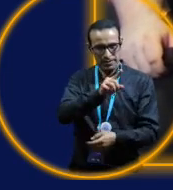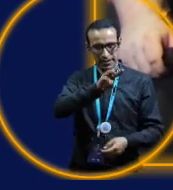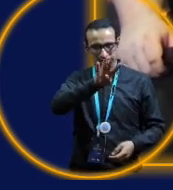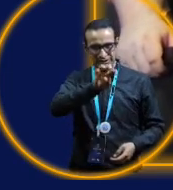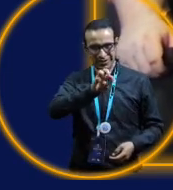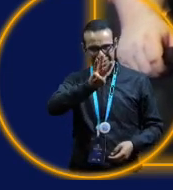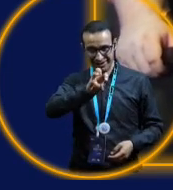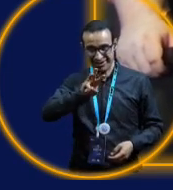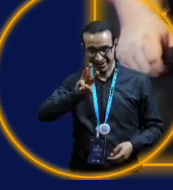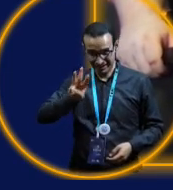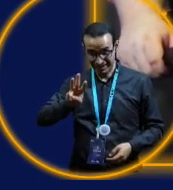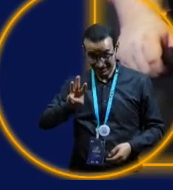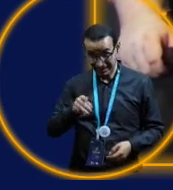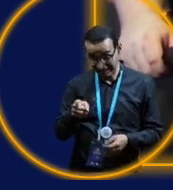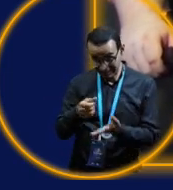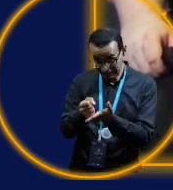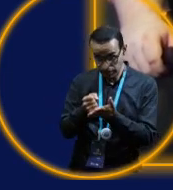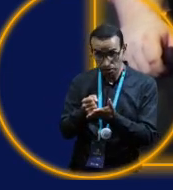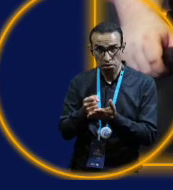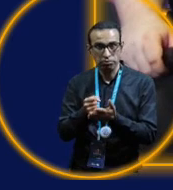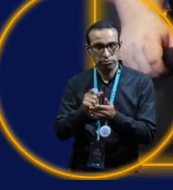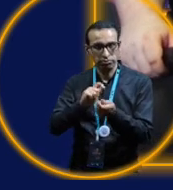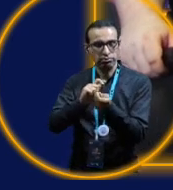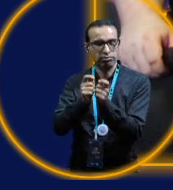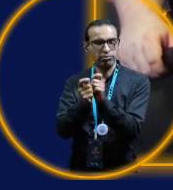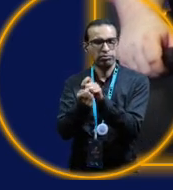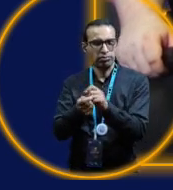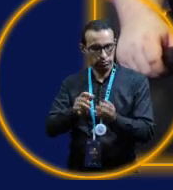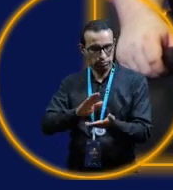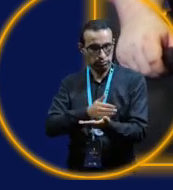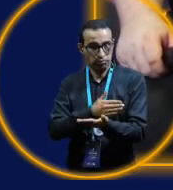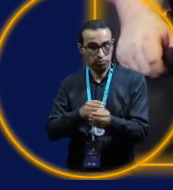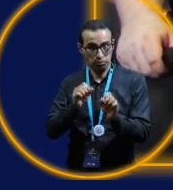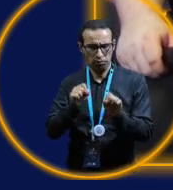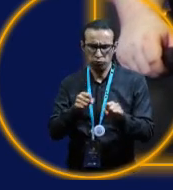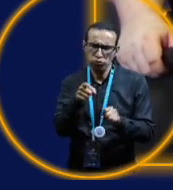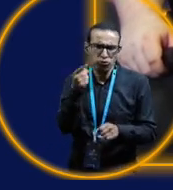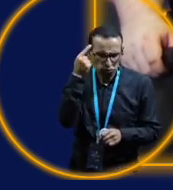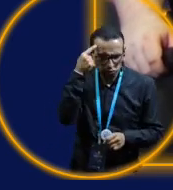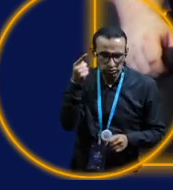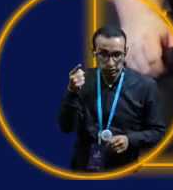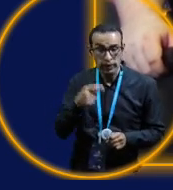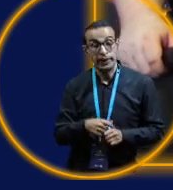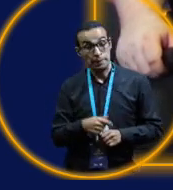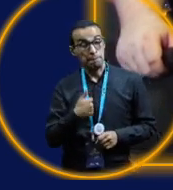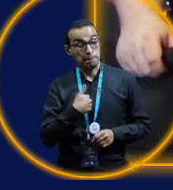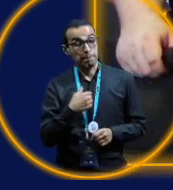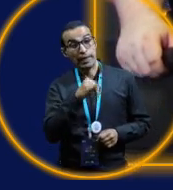música Esto es algo fascinante me fascina la Inteligencia artificial